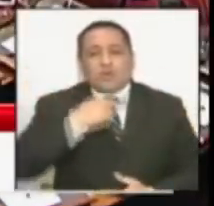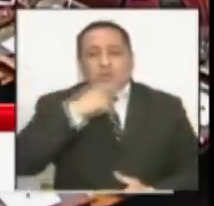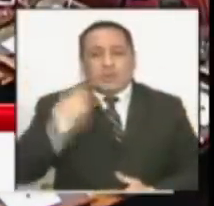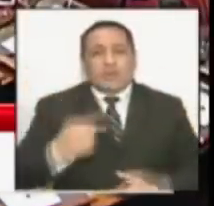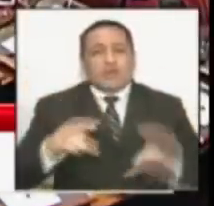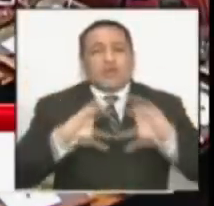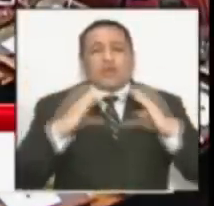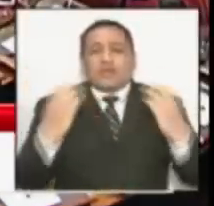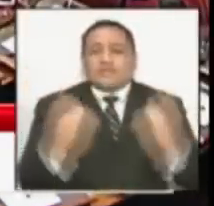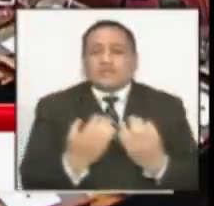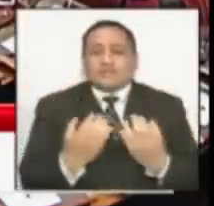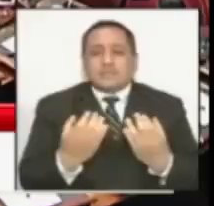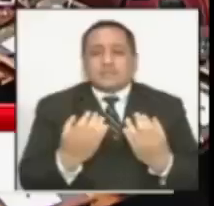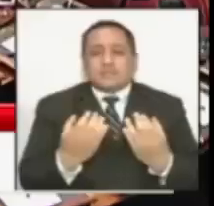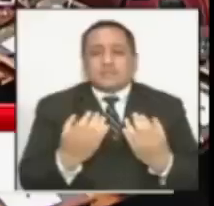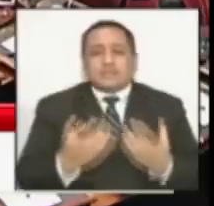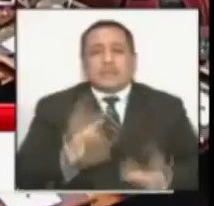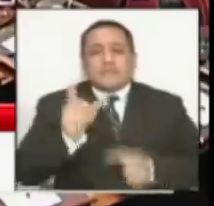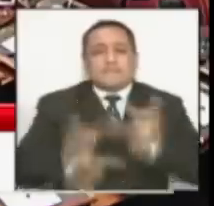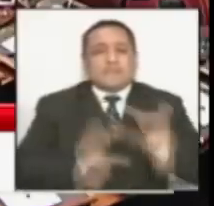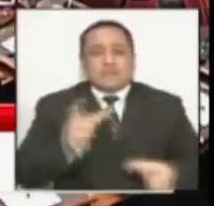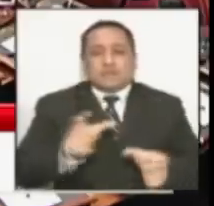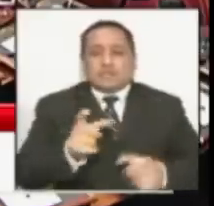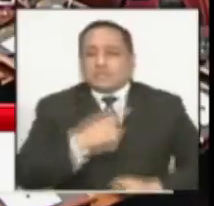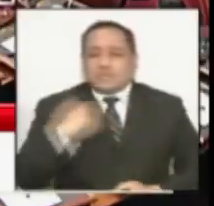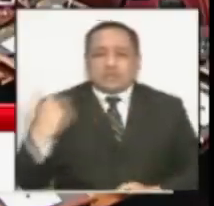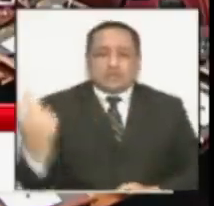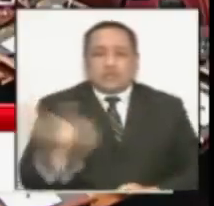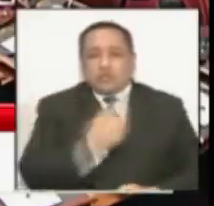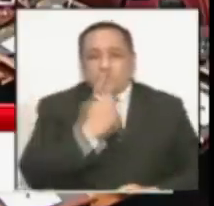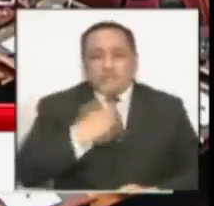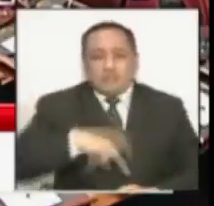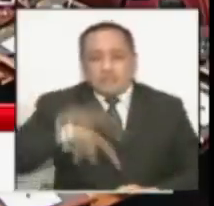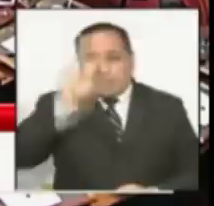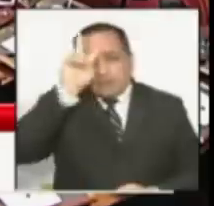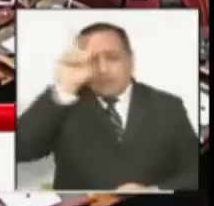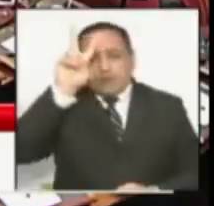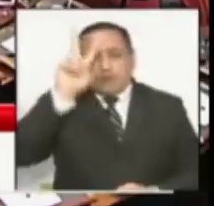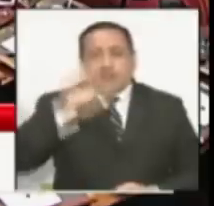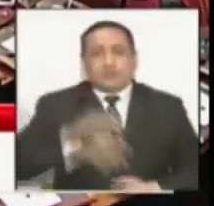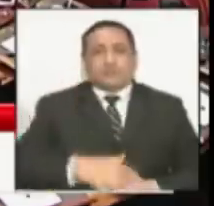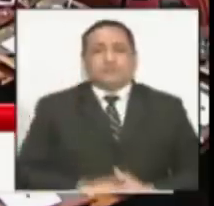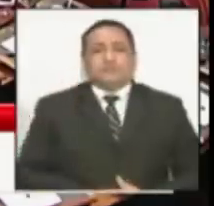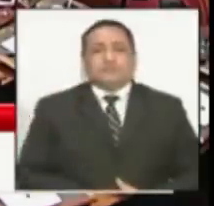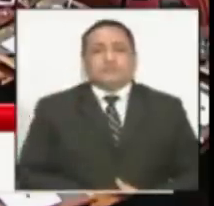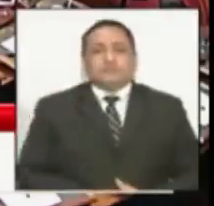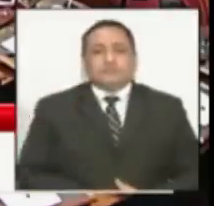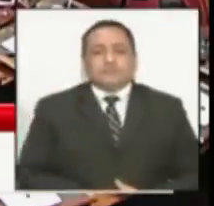señoras congresistas, ciudadanos y ciudadanas todas.